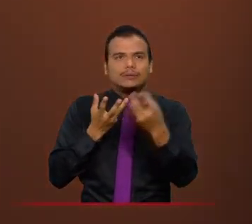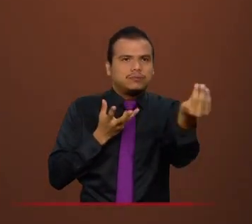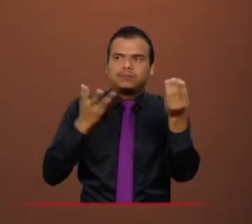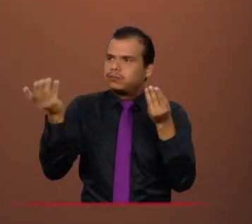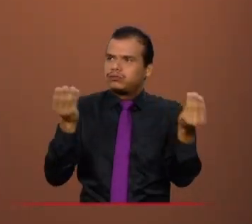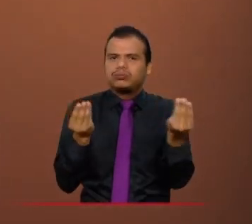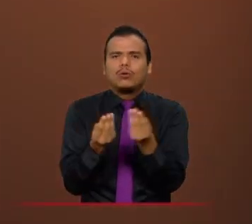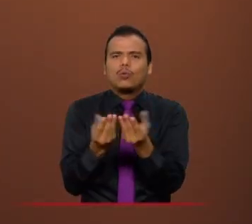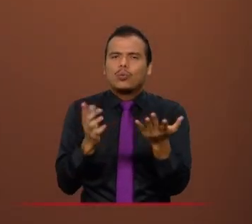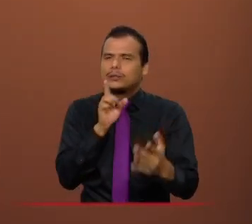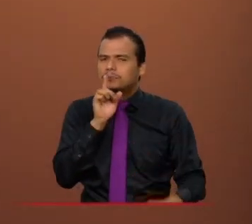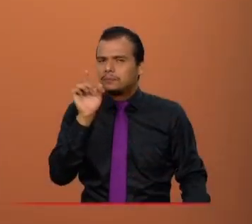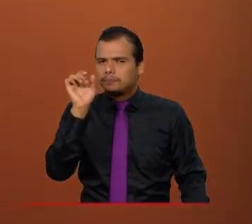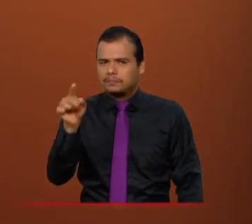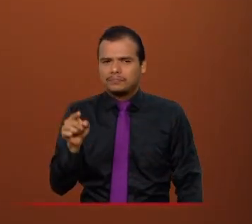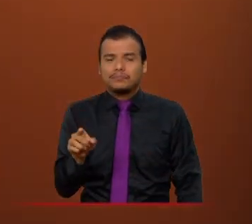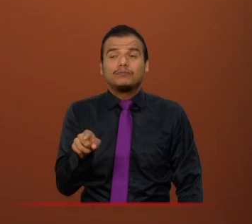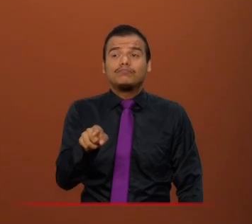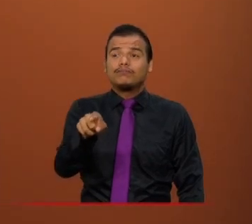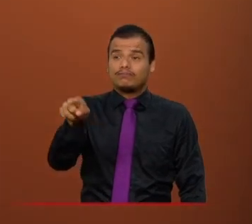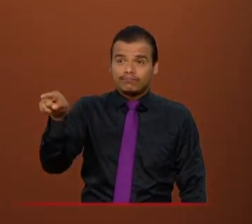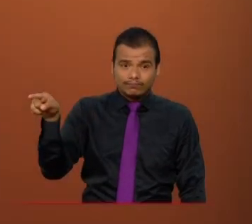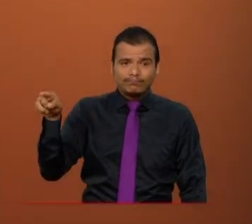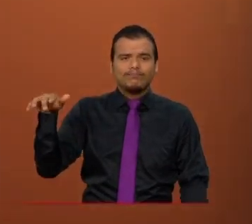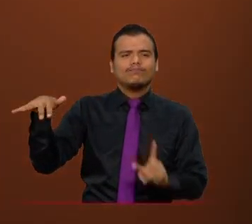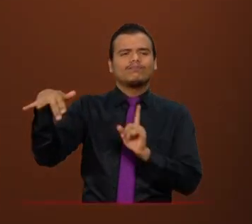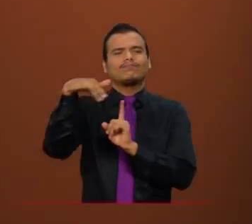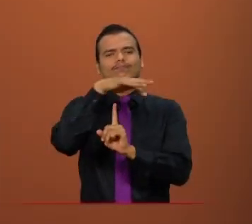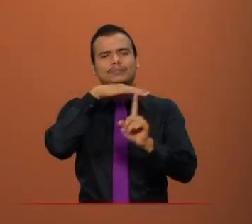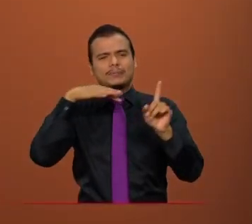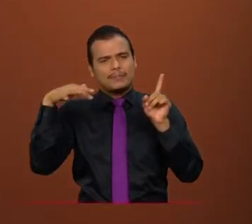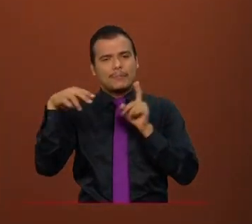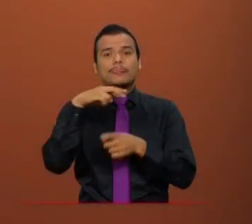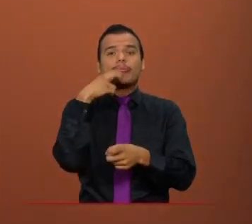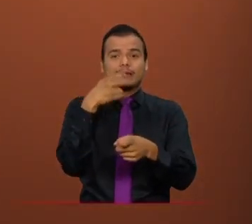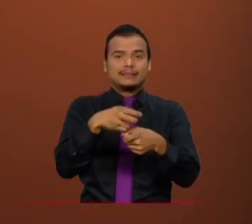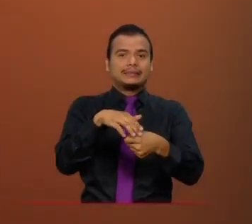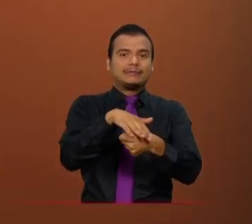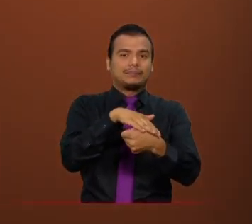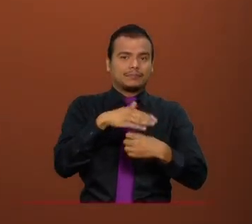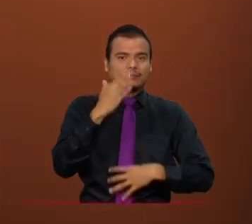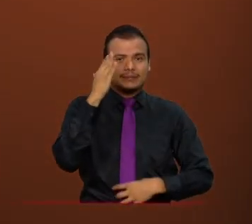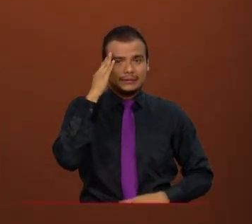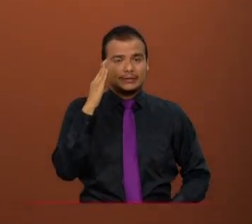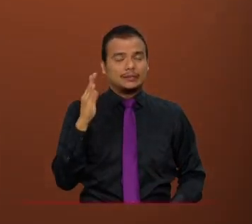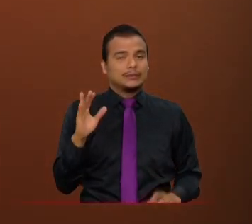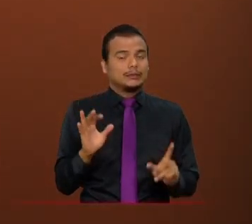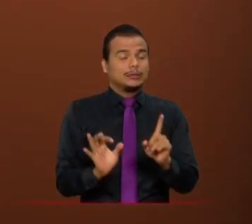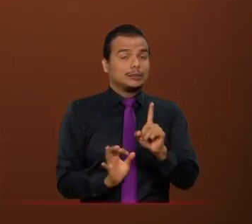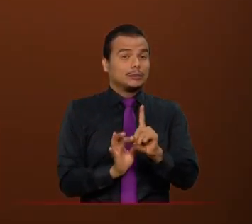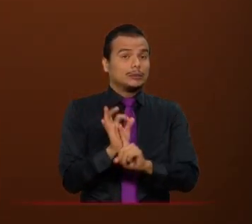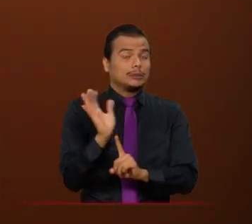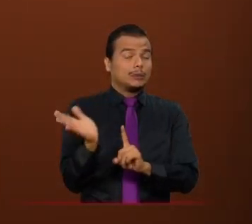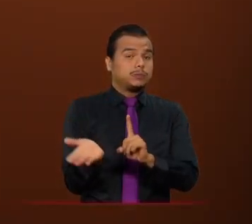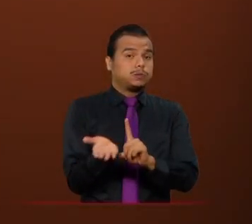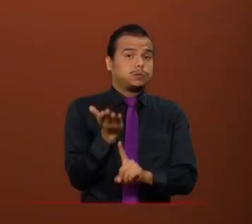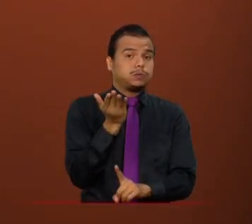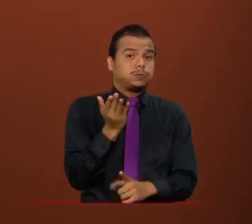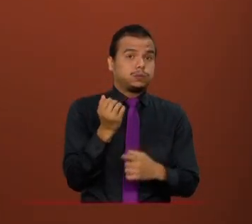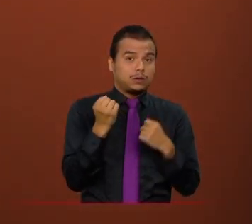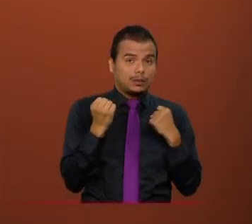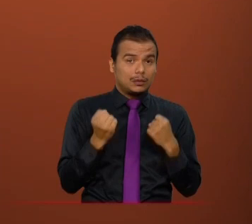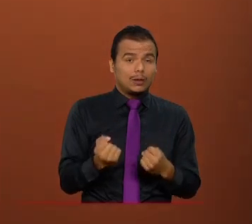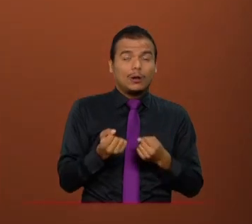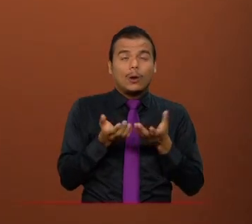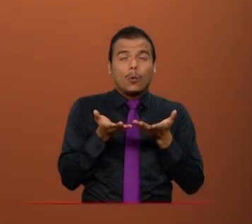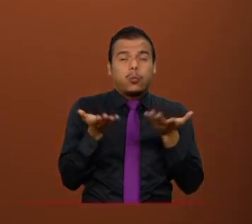tenemos una situación ambiental actual difícil tenemos altas temperaturas que todos lo sentimos tenemos vientos fuertes que eso ayuda a